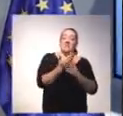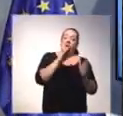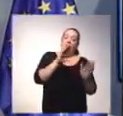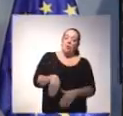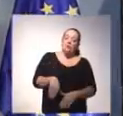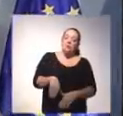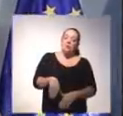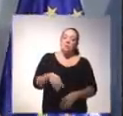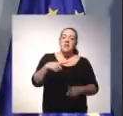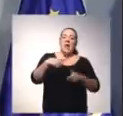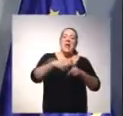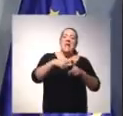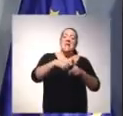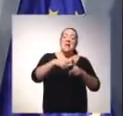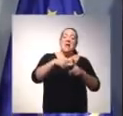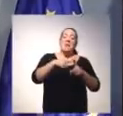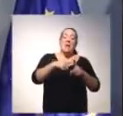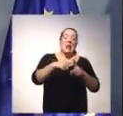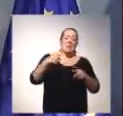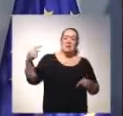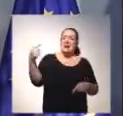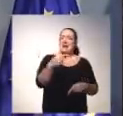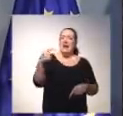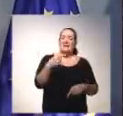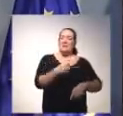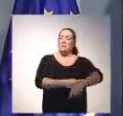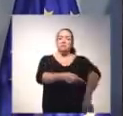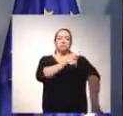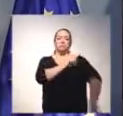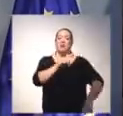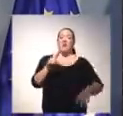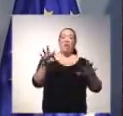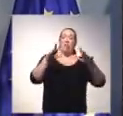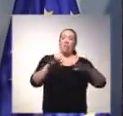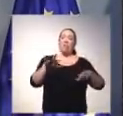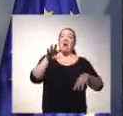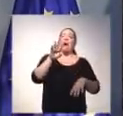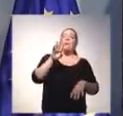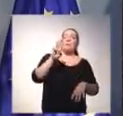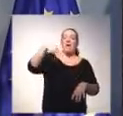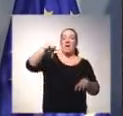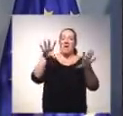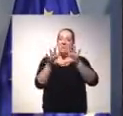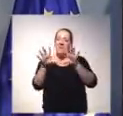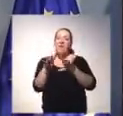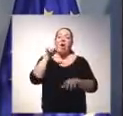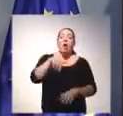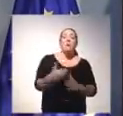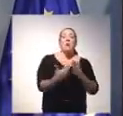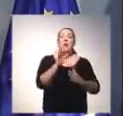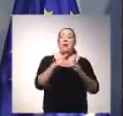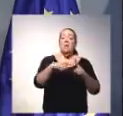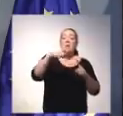habían alcanzado niveles extremadamente desfavorables de partículas de PM10, que incluso esta mañana había algún